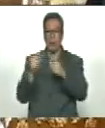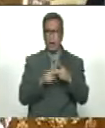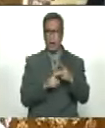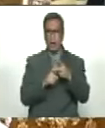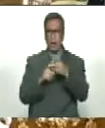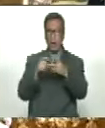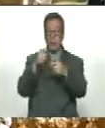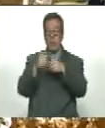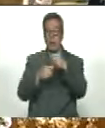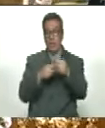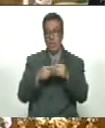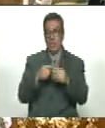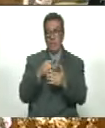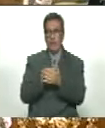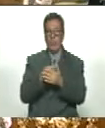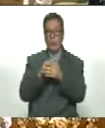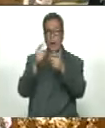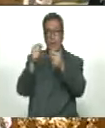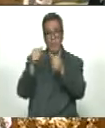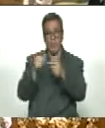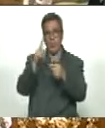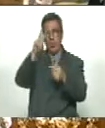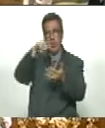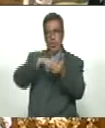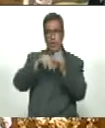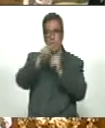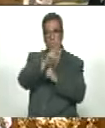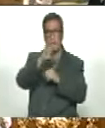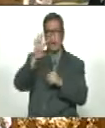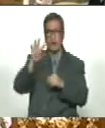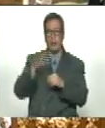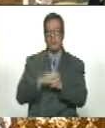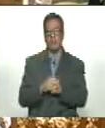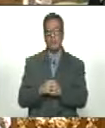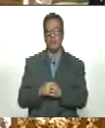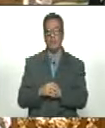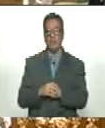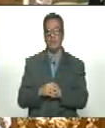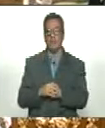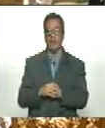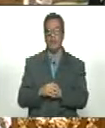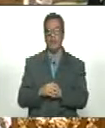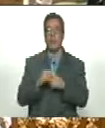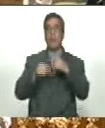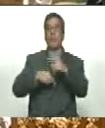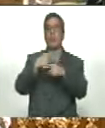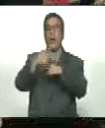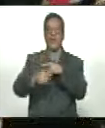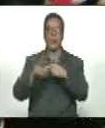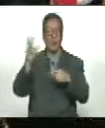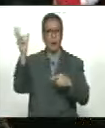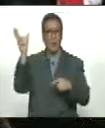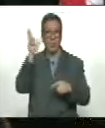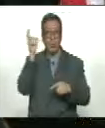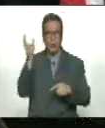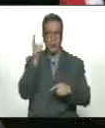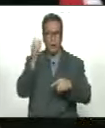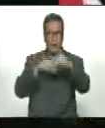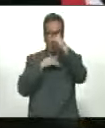Ejercicio Financiero y Económico año 2024. Después de haber oído con